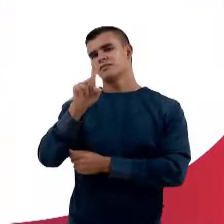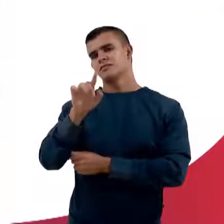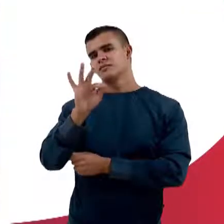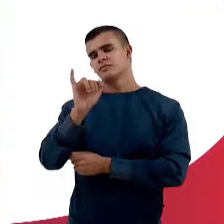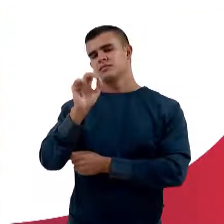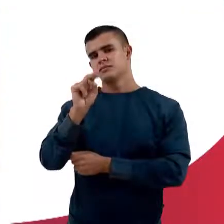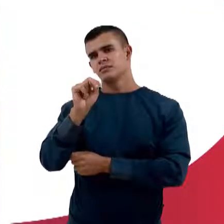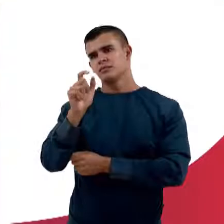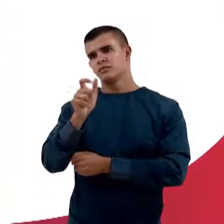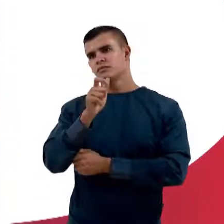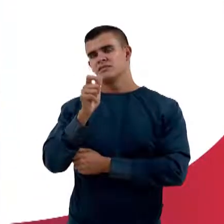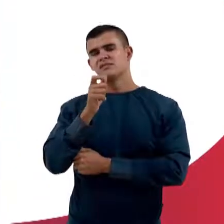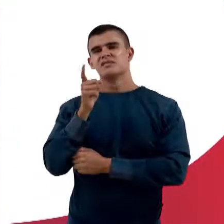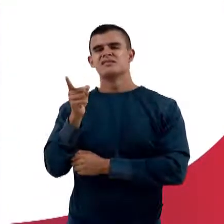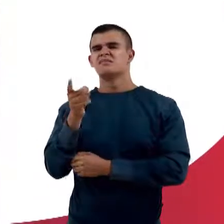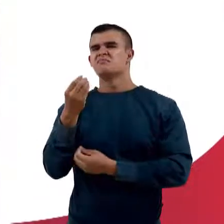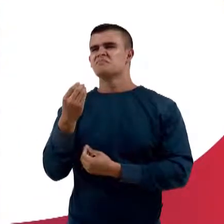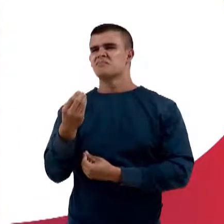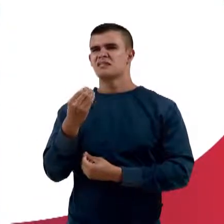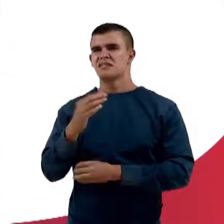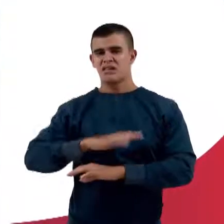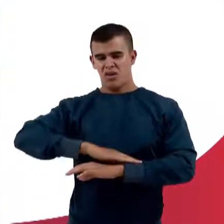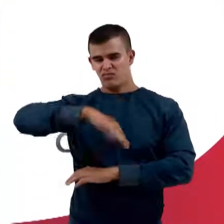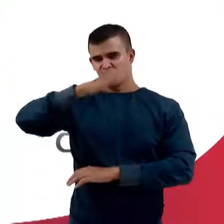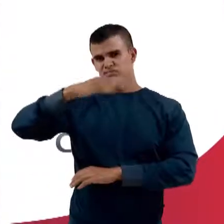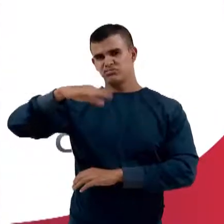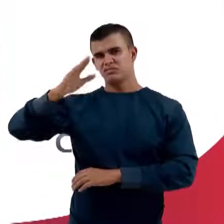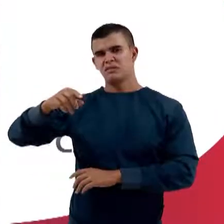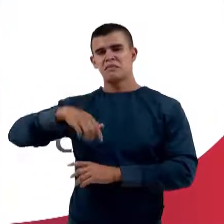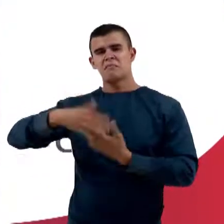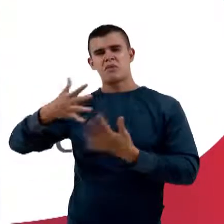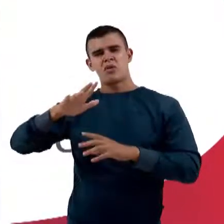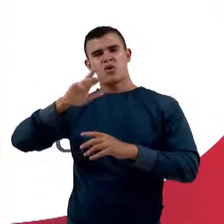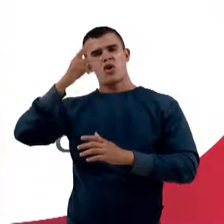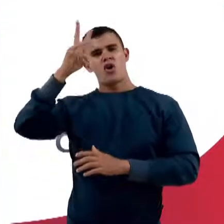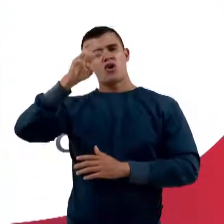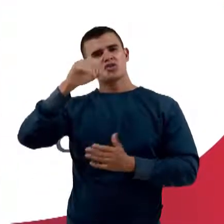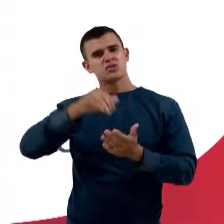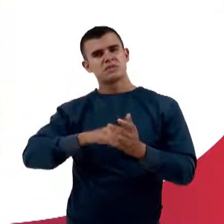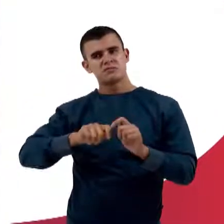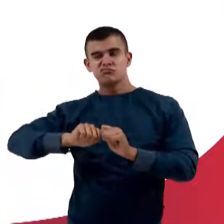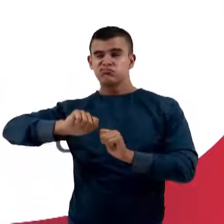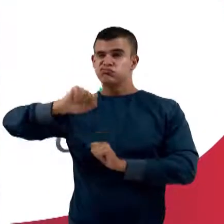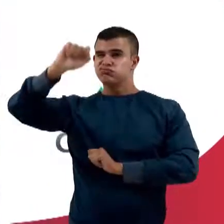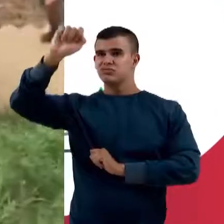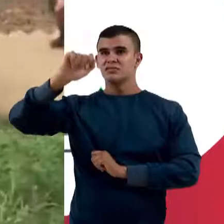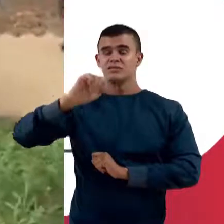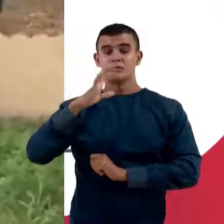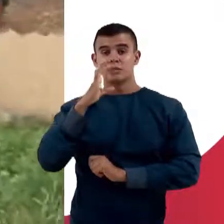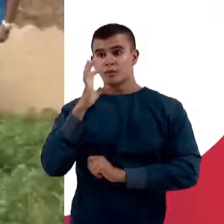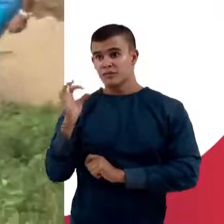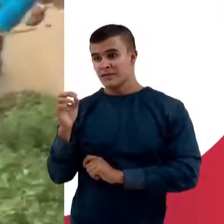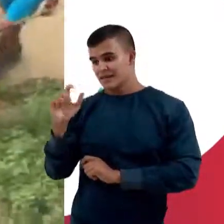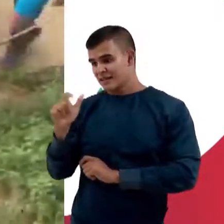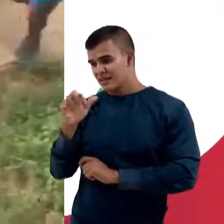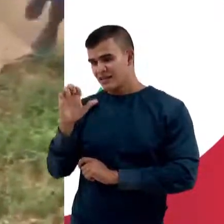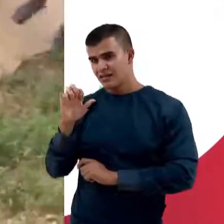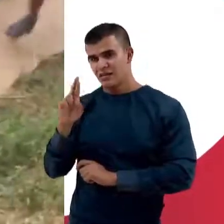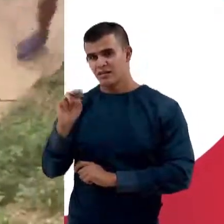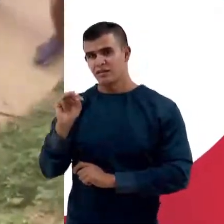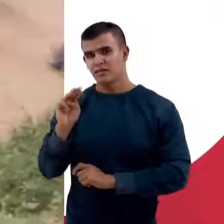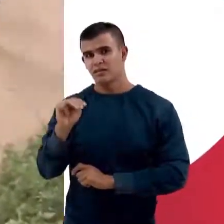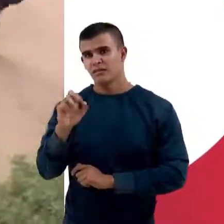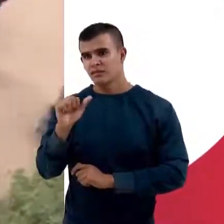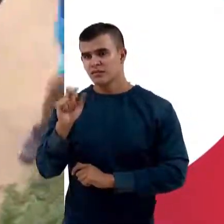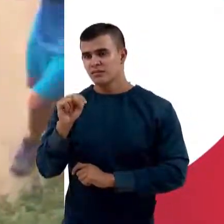8.848. Y con Germán medimos y de desnivel tiene 400, entonces multiplicamos por 22 y